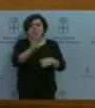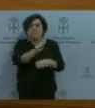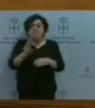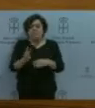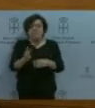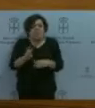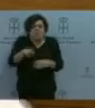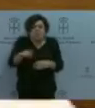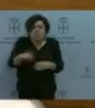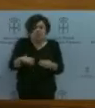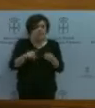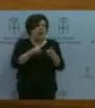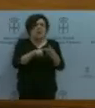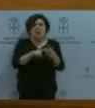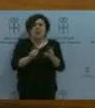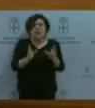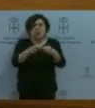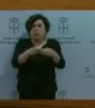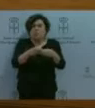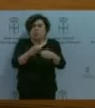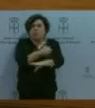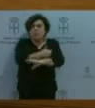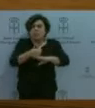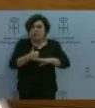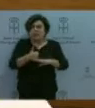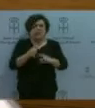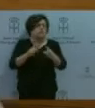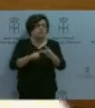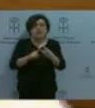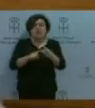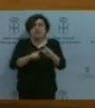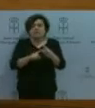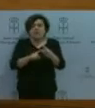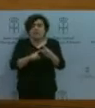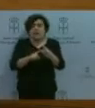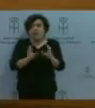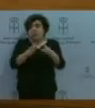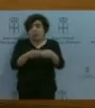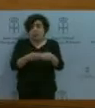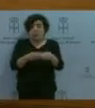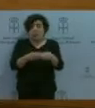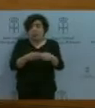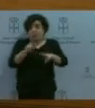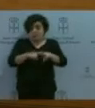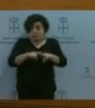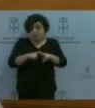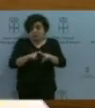había hecho, nunca había estado aquí en este Parlamento el Grupo de Vox, pero bueno, ya sabemos que es experto en